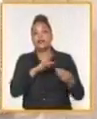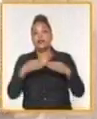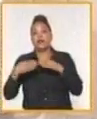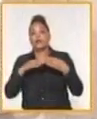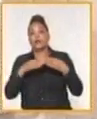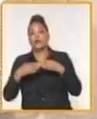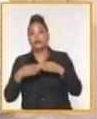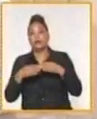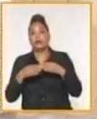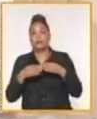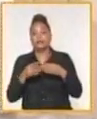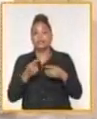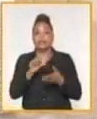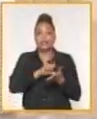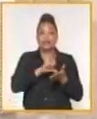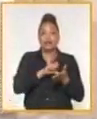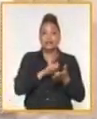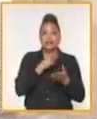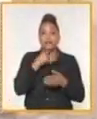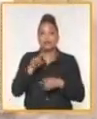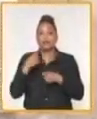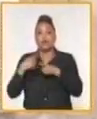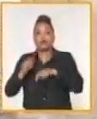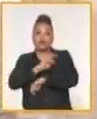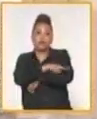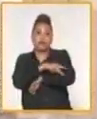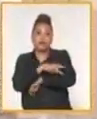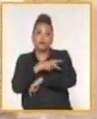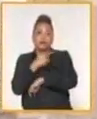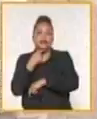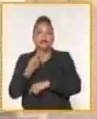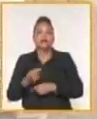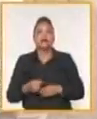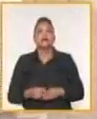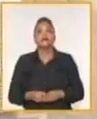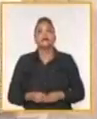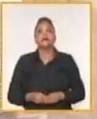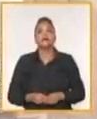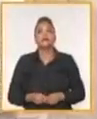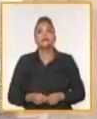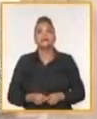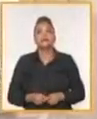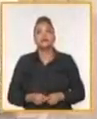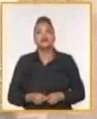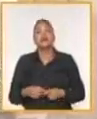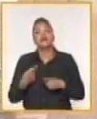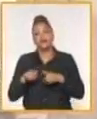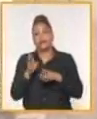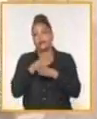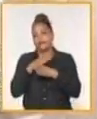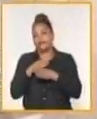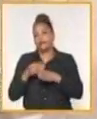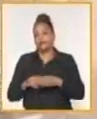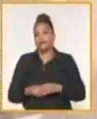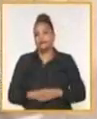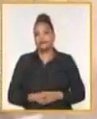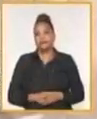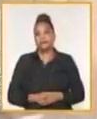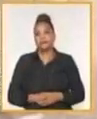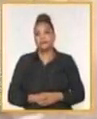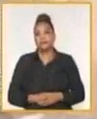esto lleve a un acuerdo y no a que siga la guerra, como te decía, la reconfiguración entonces incluiría mucha